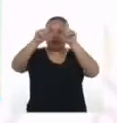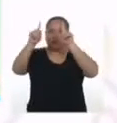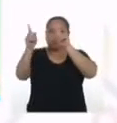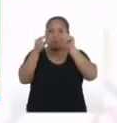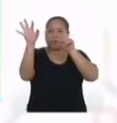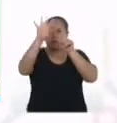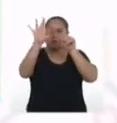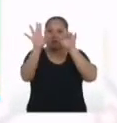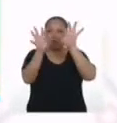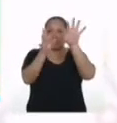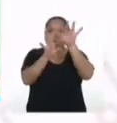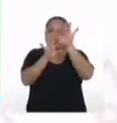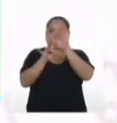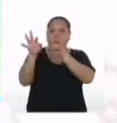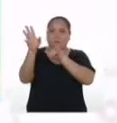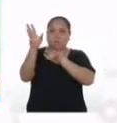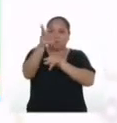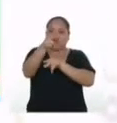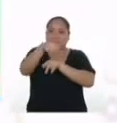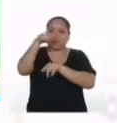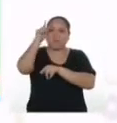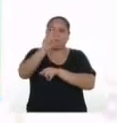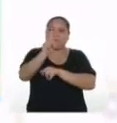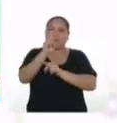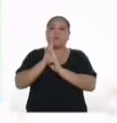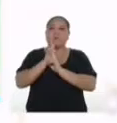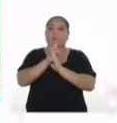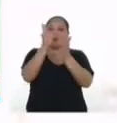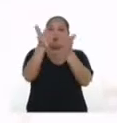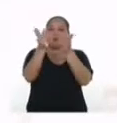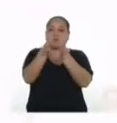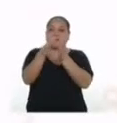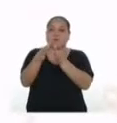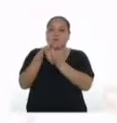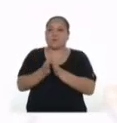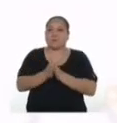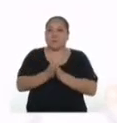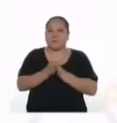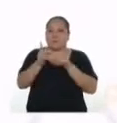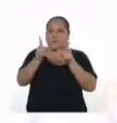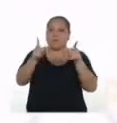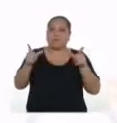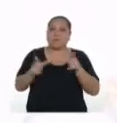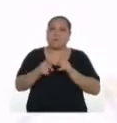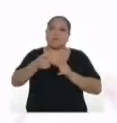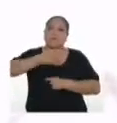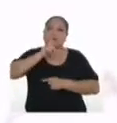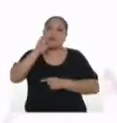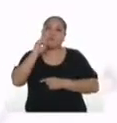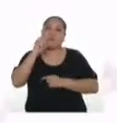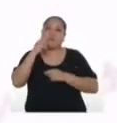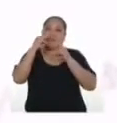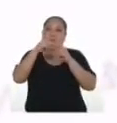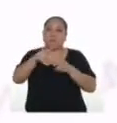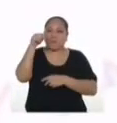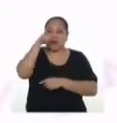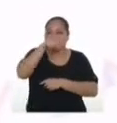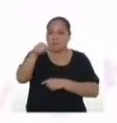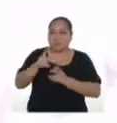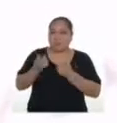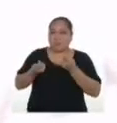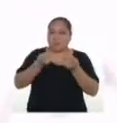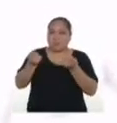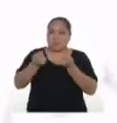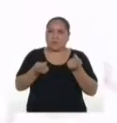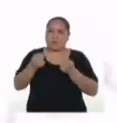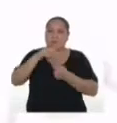de corrientes que fluyen hacia un mismo río, lago o mar. Por ello, deben ser gestionadas, y es